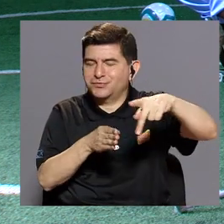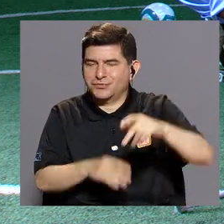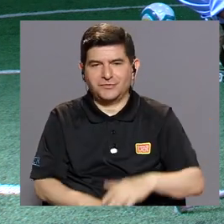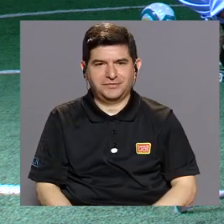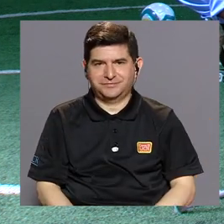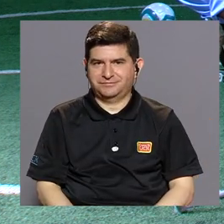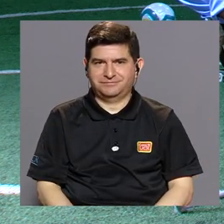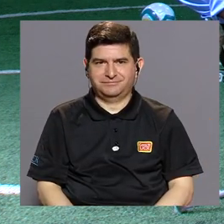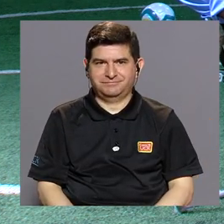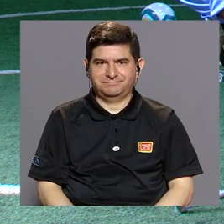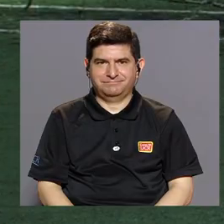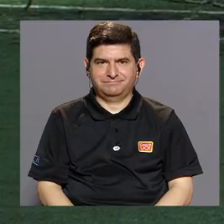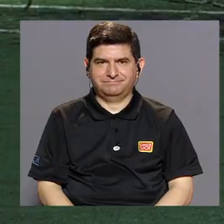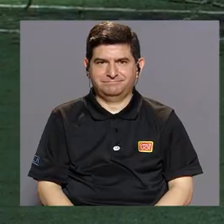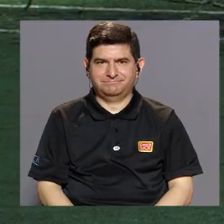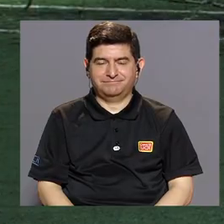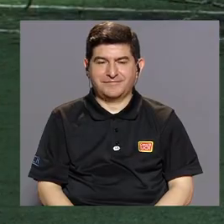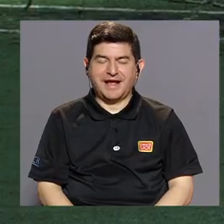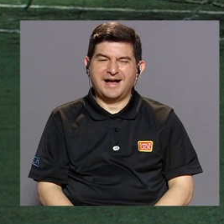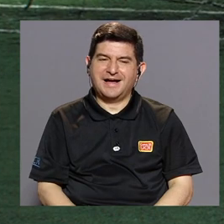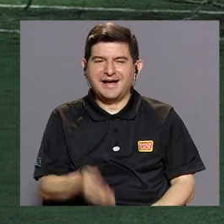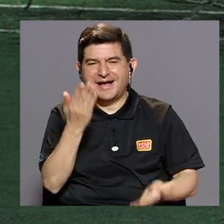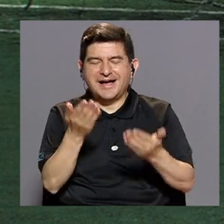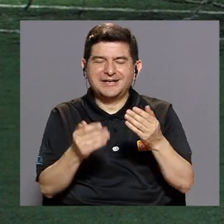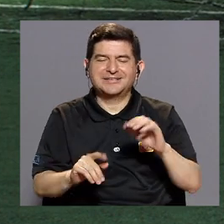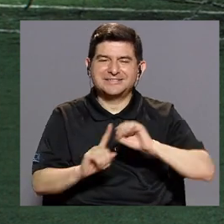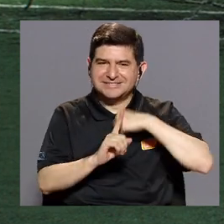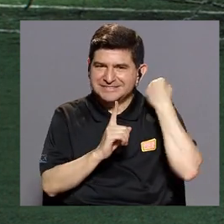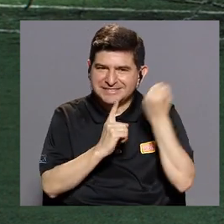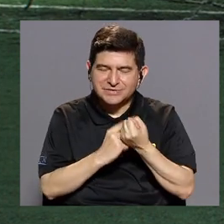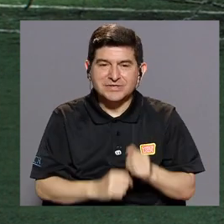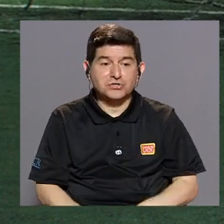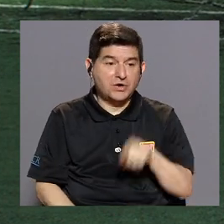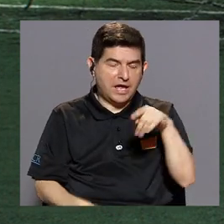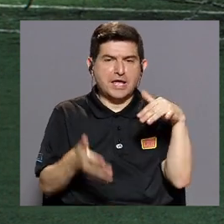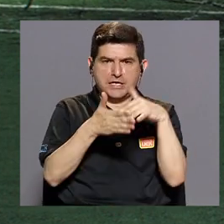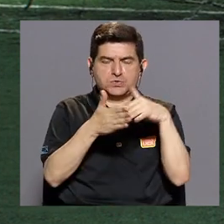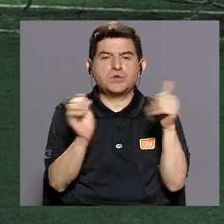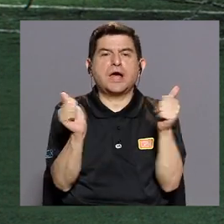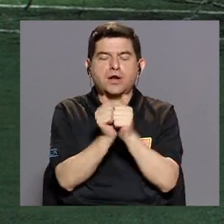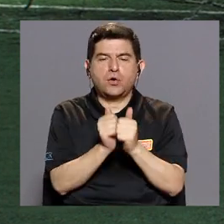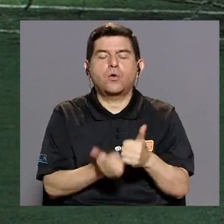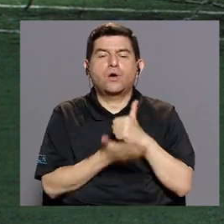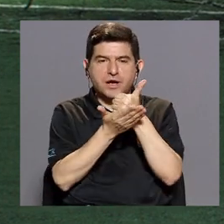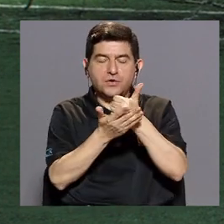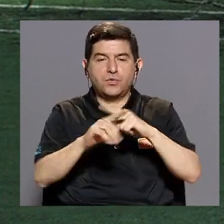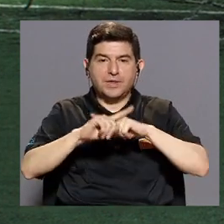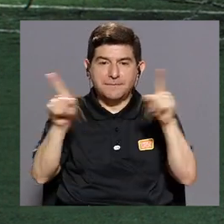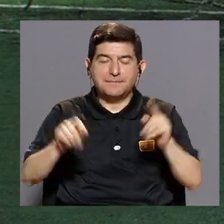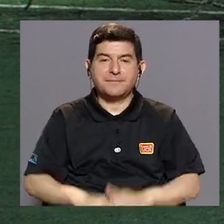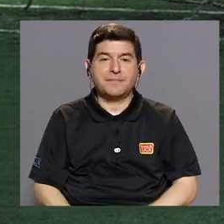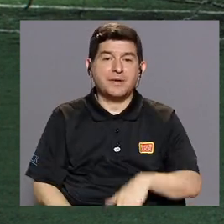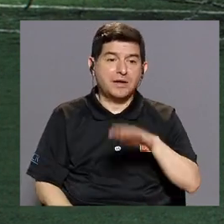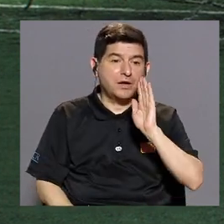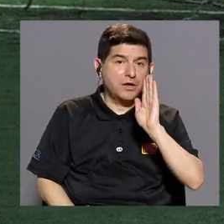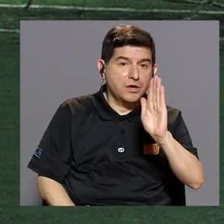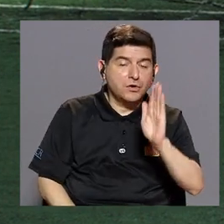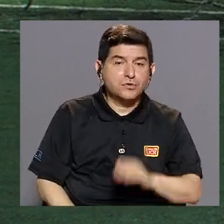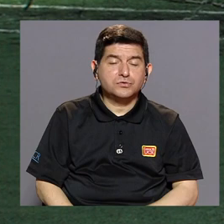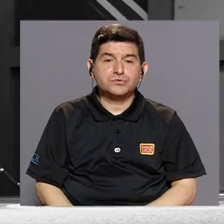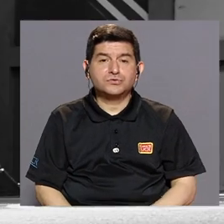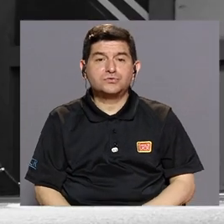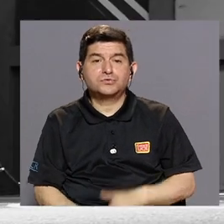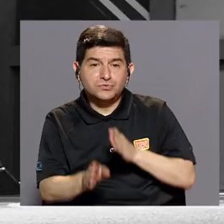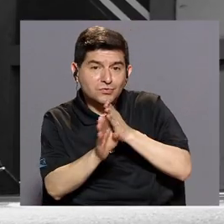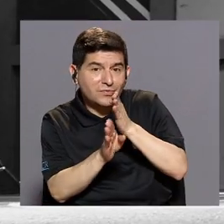Entonces, ahí es donde, para hacer un poco la comparación, Gloriana está estudiando con una beca, pero su disciplina va de la mano